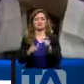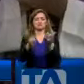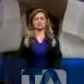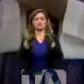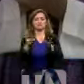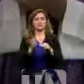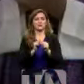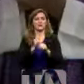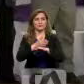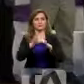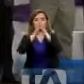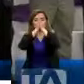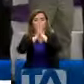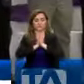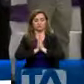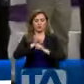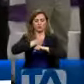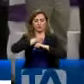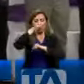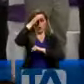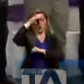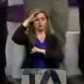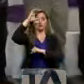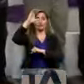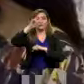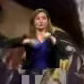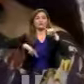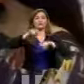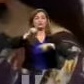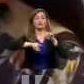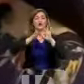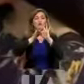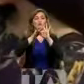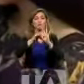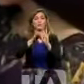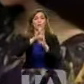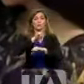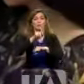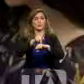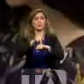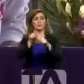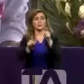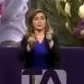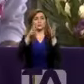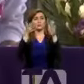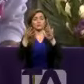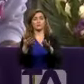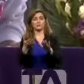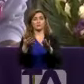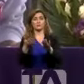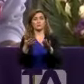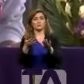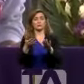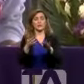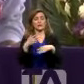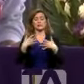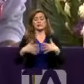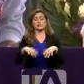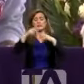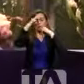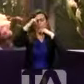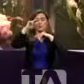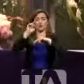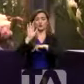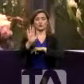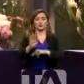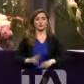celebración eucarística, autoridades de la cultura, amigos y compañeros de profesión de los fallecidos les hicieron memoria a su